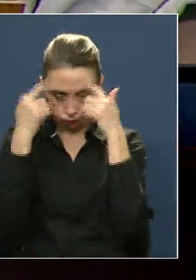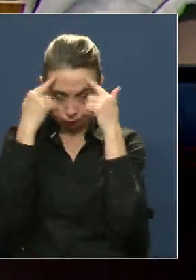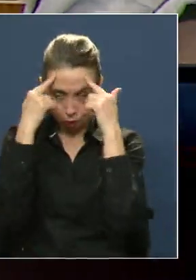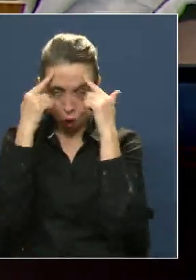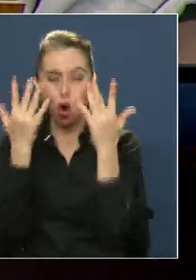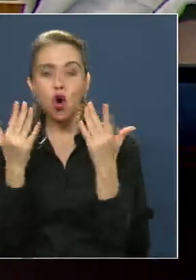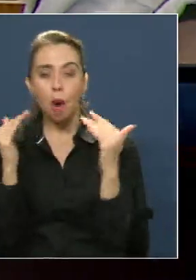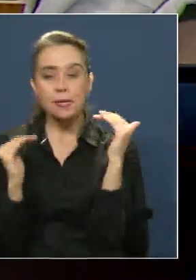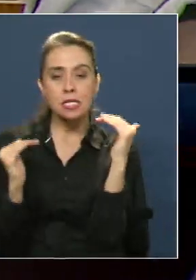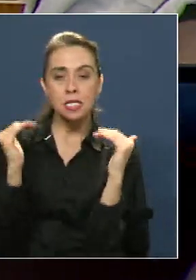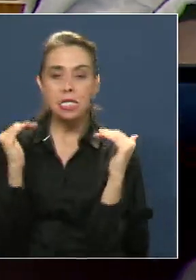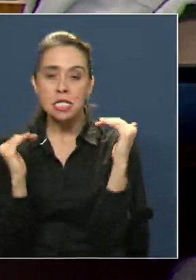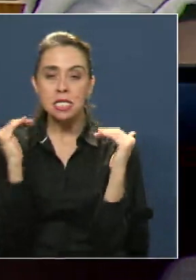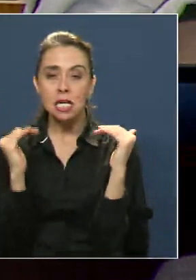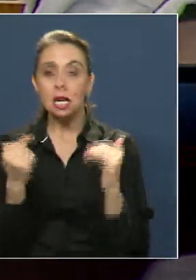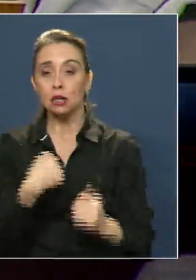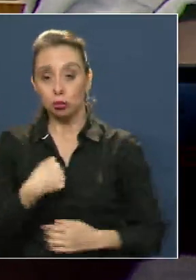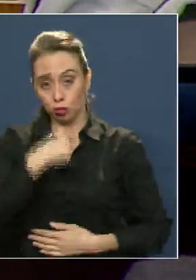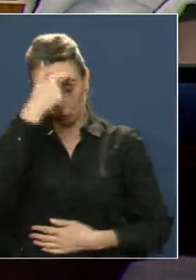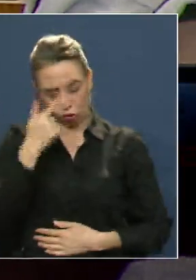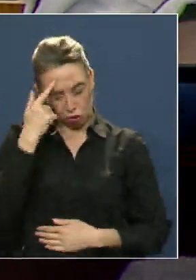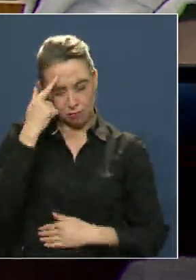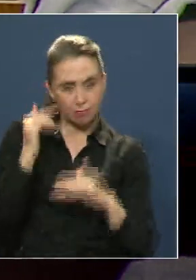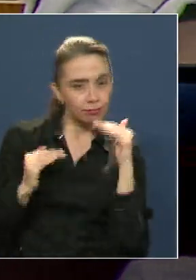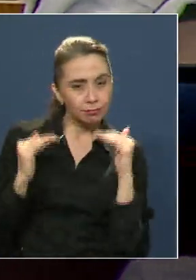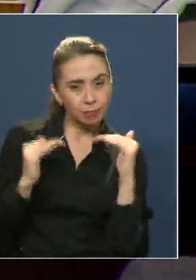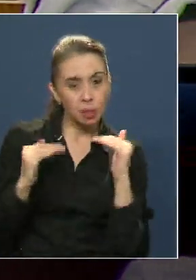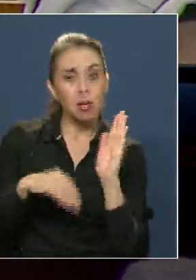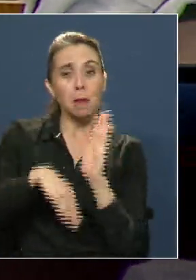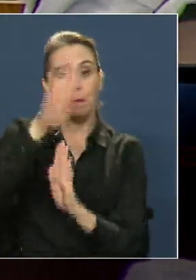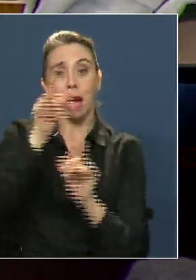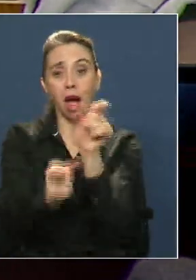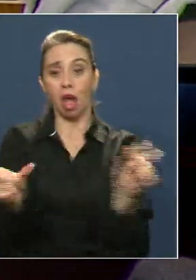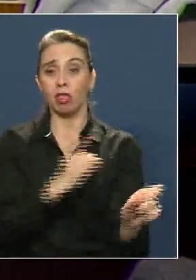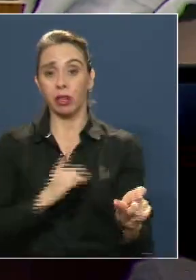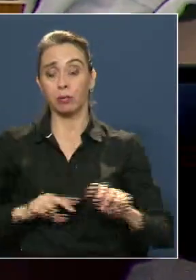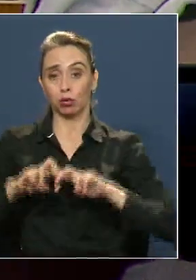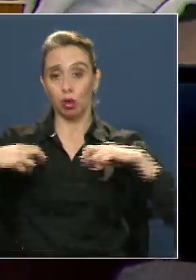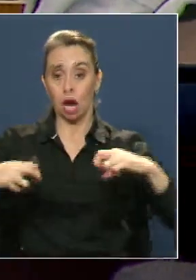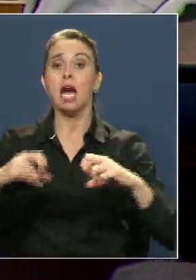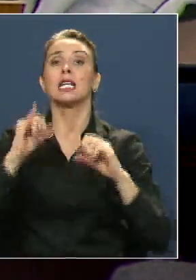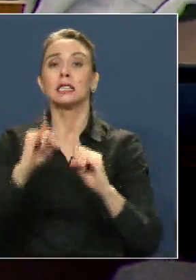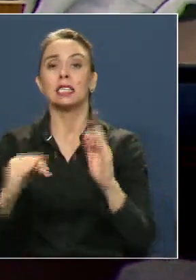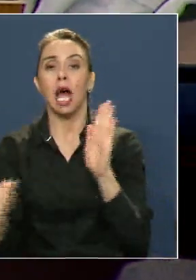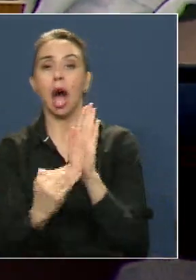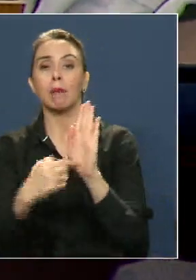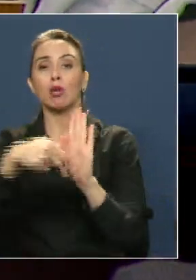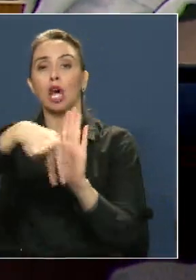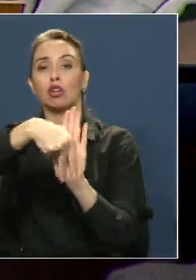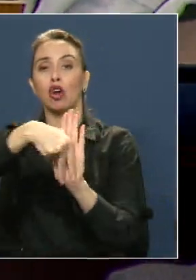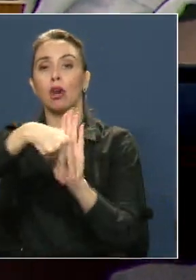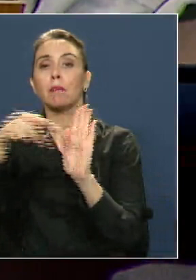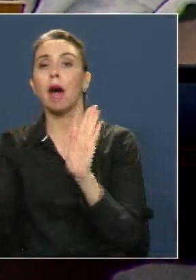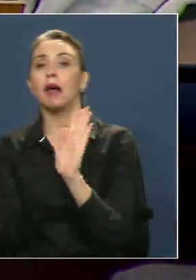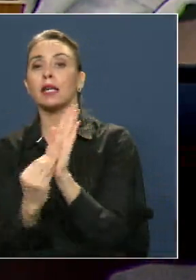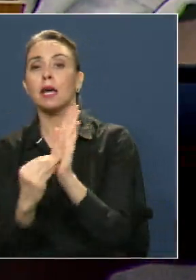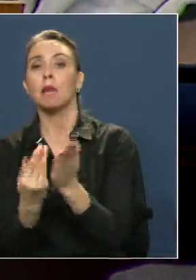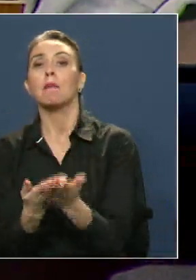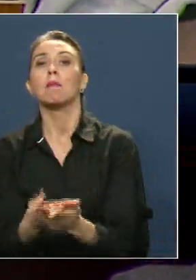ponderación. Y mi ejercicio personal de ponderación, como creo el de mayoría de esta sala, es apoyar esa norma que ha propuesto el diputado